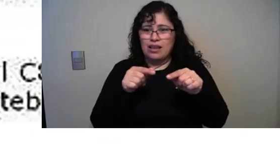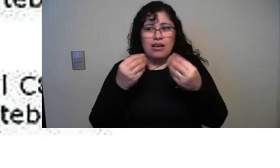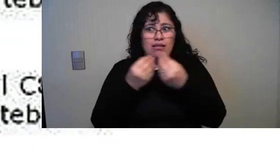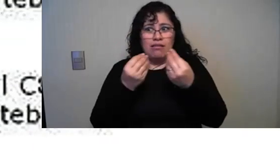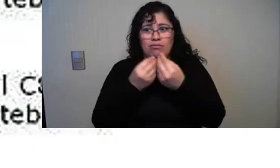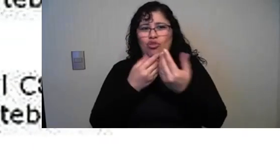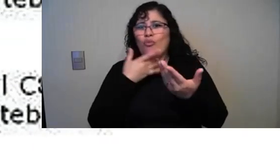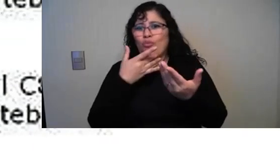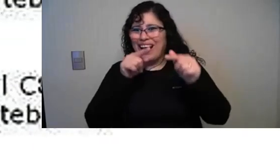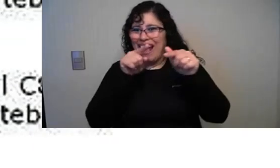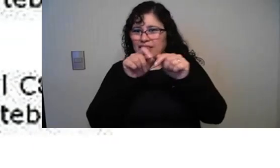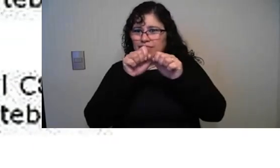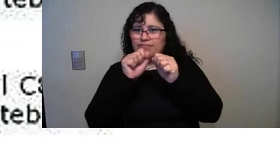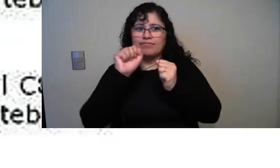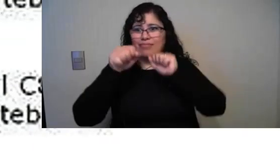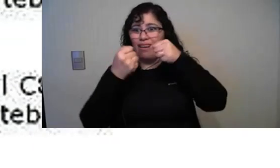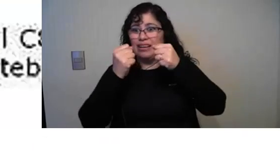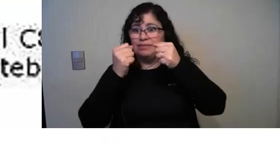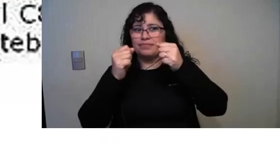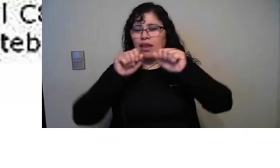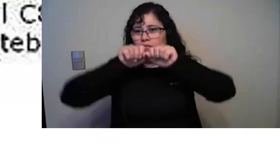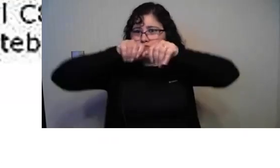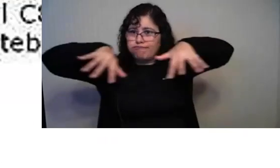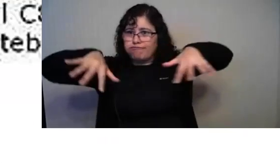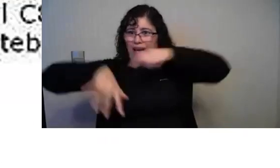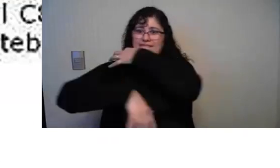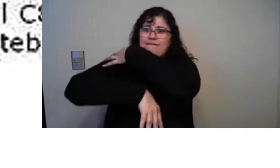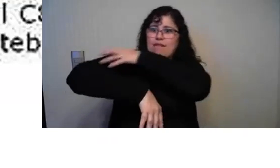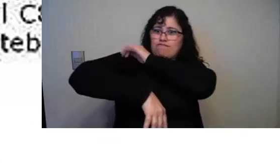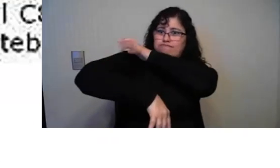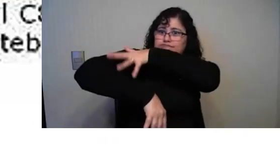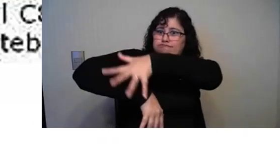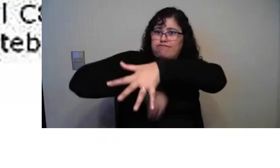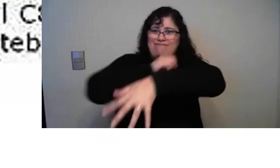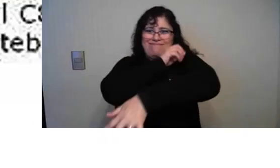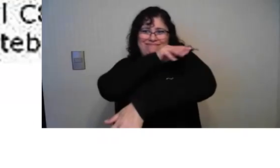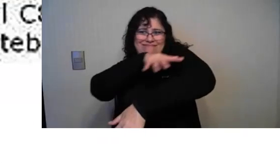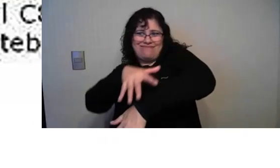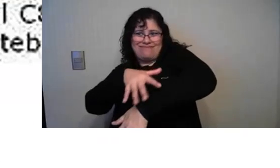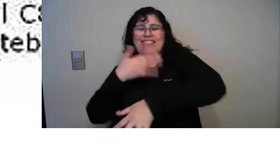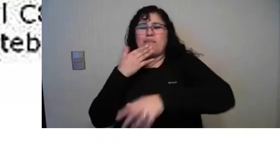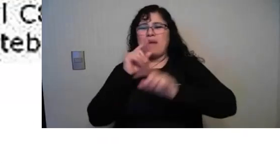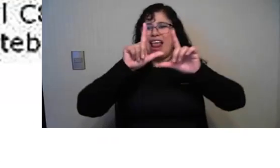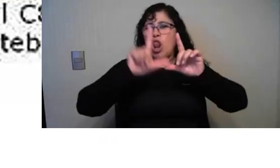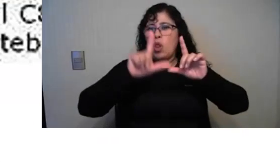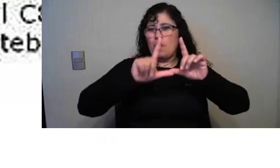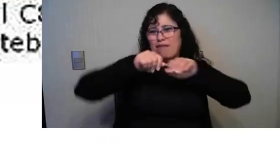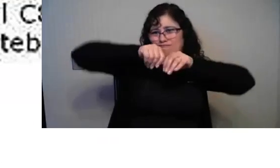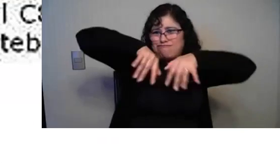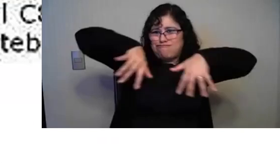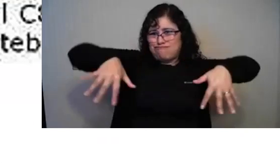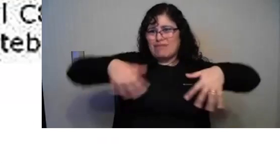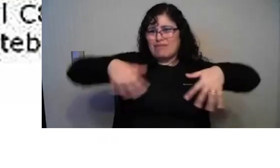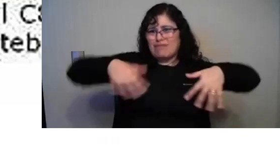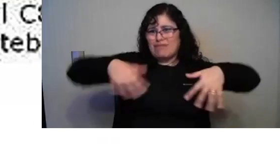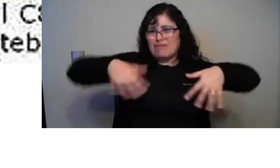los plexos braquial y el plexo lumbar, ¿ya? Aquí la médula